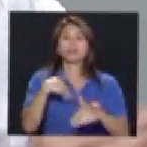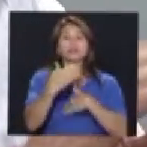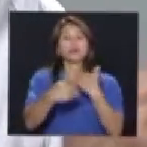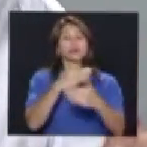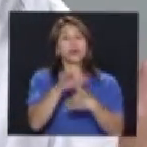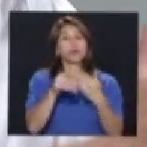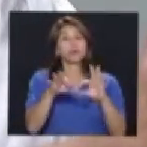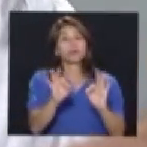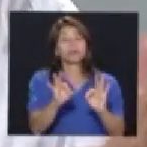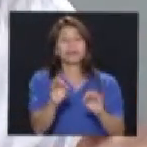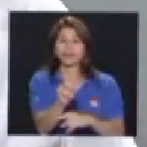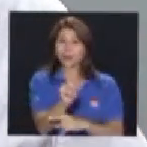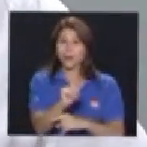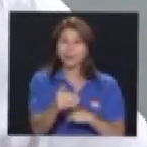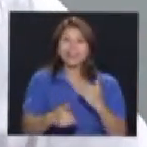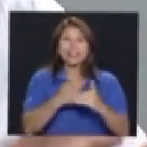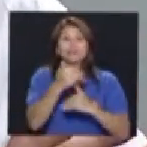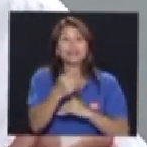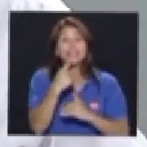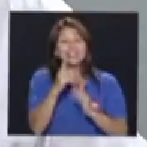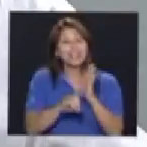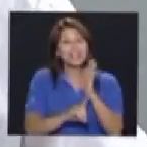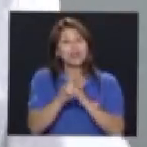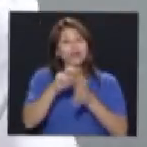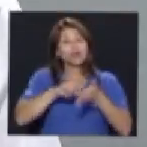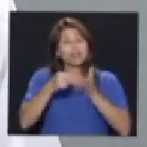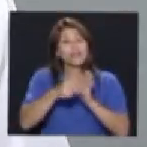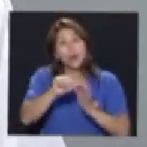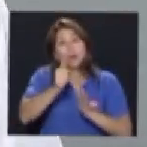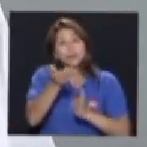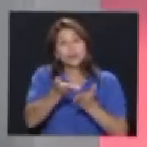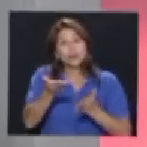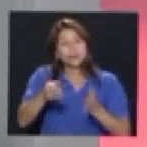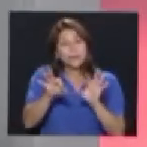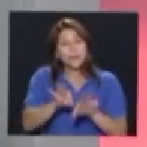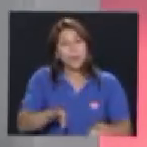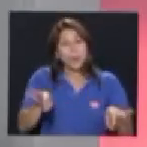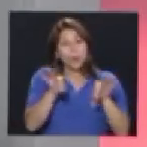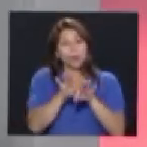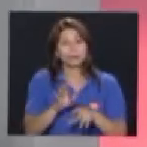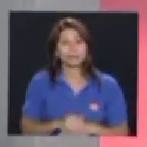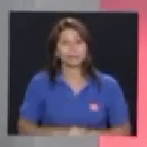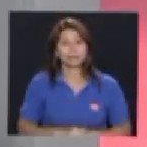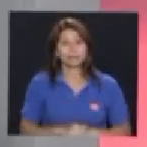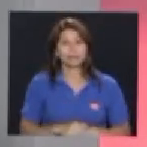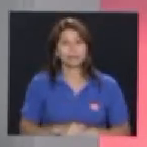señores, el desarrollo hay que ver otras cosas que son importantes. En